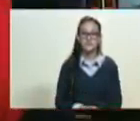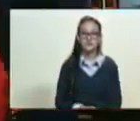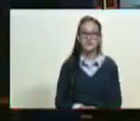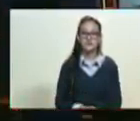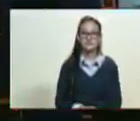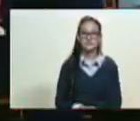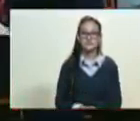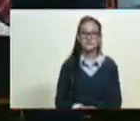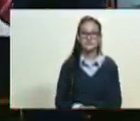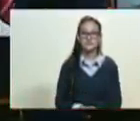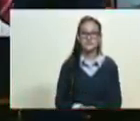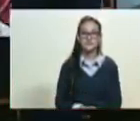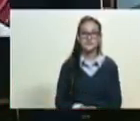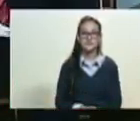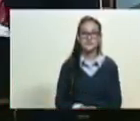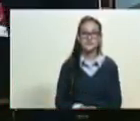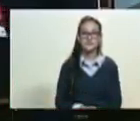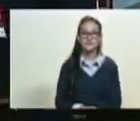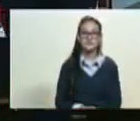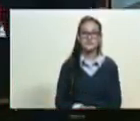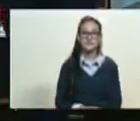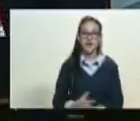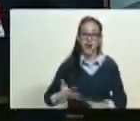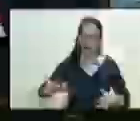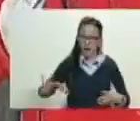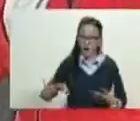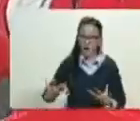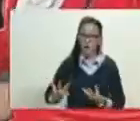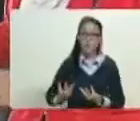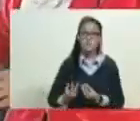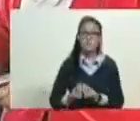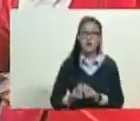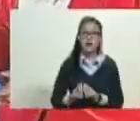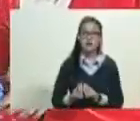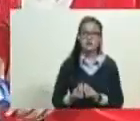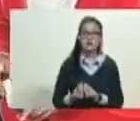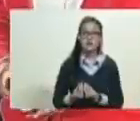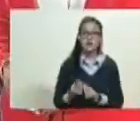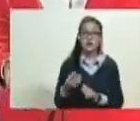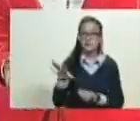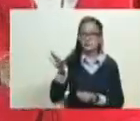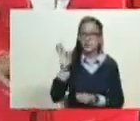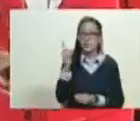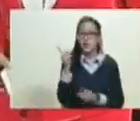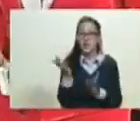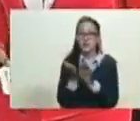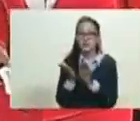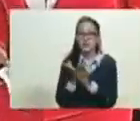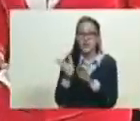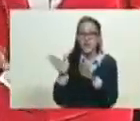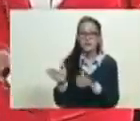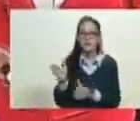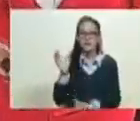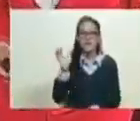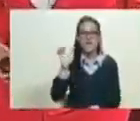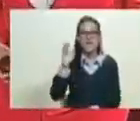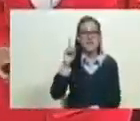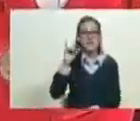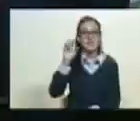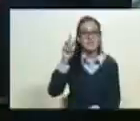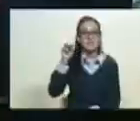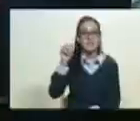Delcy. Para que nos acompañen, vamos a invitar una estudiante, Eirimar Malavé.